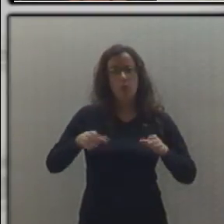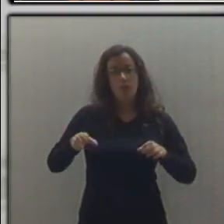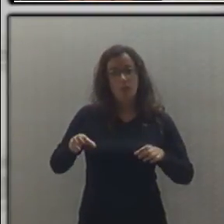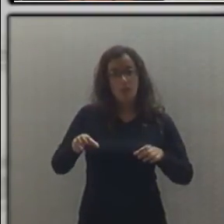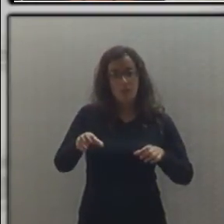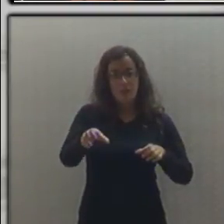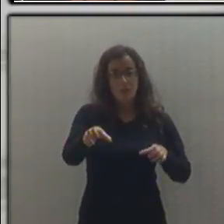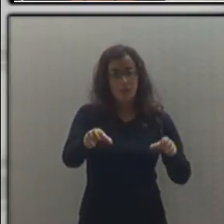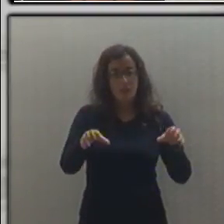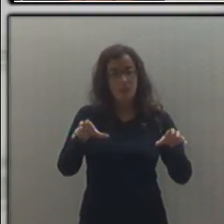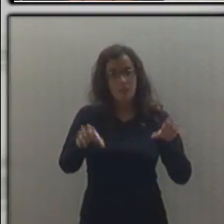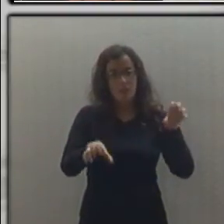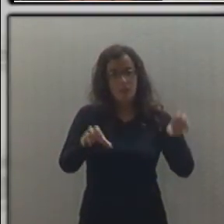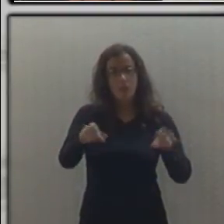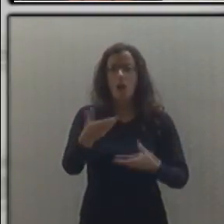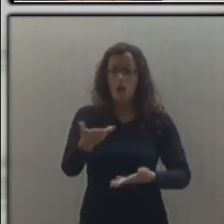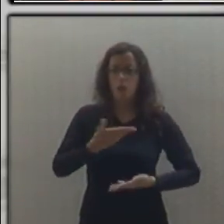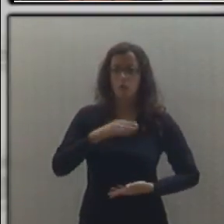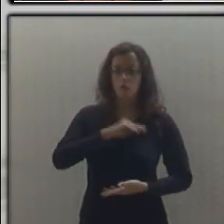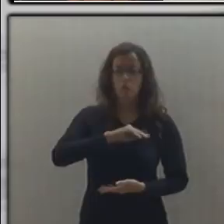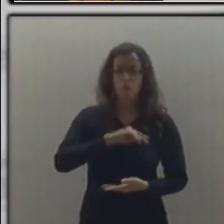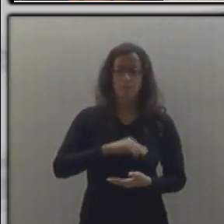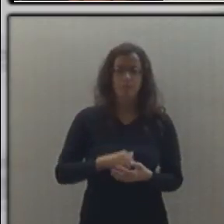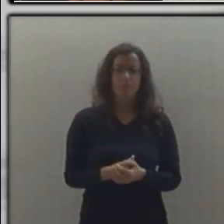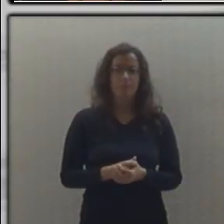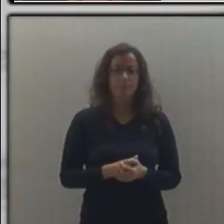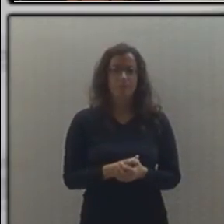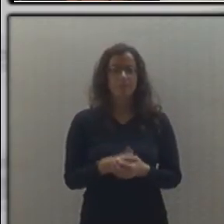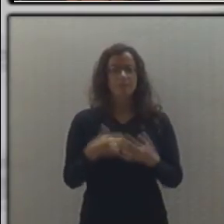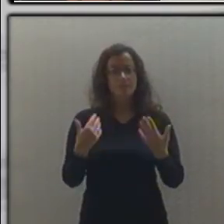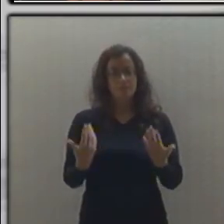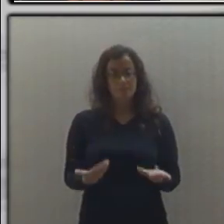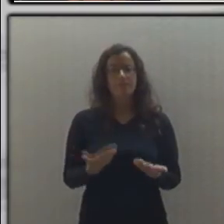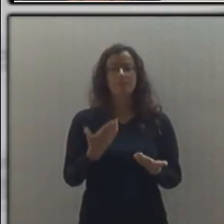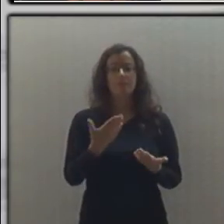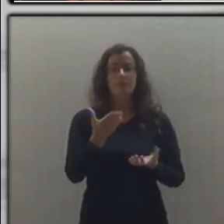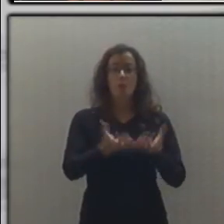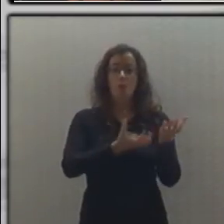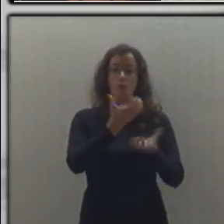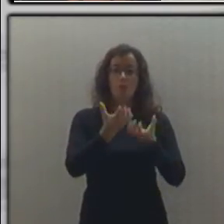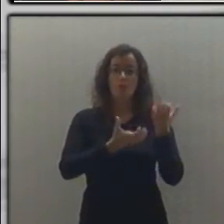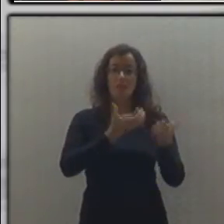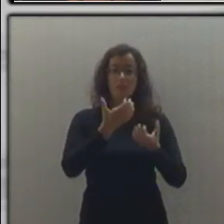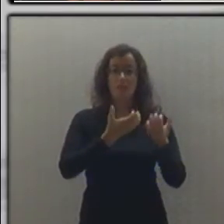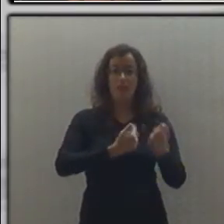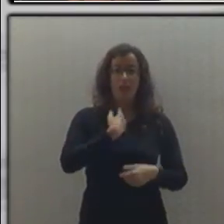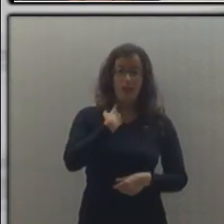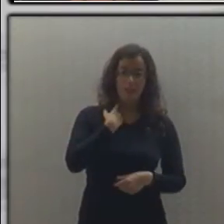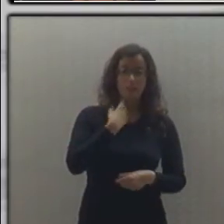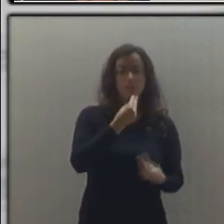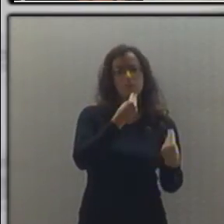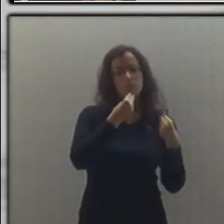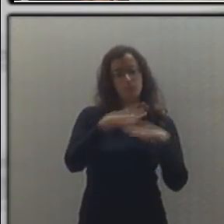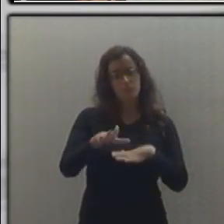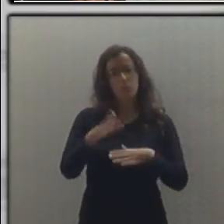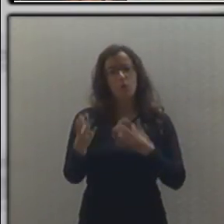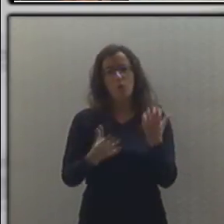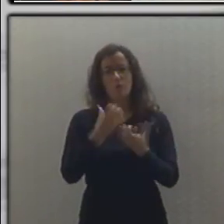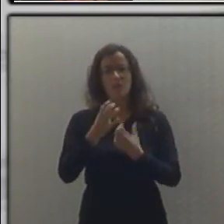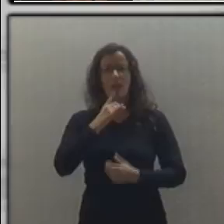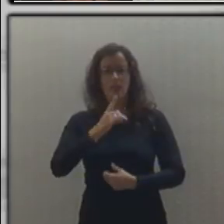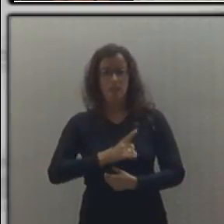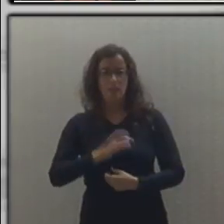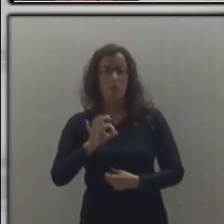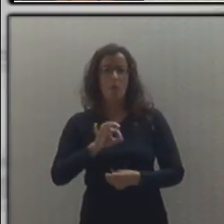pasamano realmente le ayudó muchísimo. Y sustitución de cocina de gas por cocina eléctrica vitrocerámica, también hemos